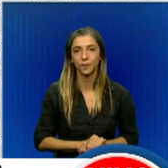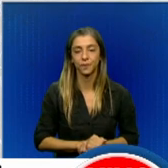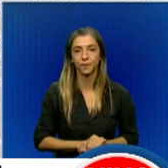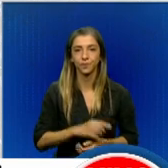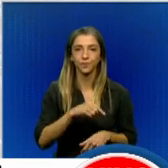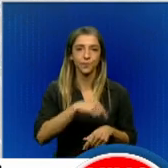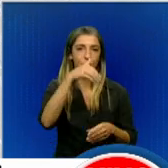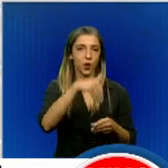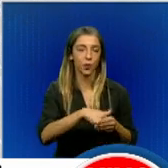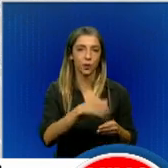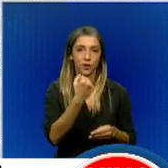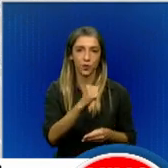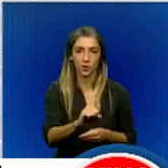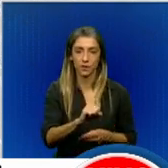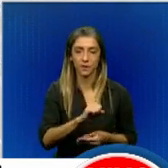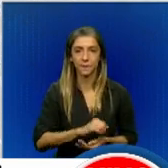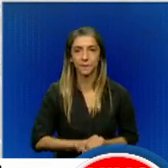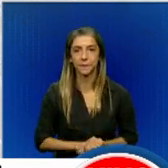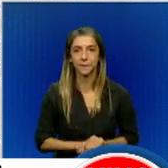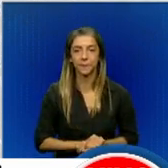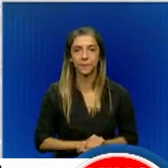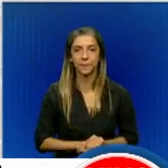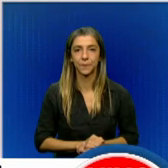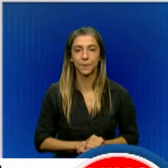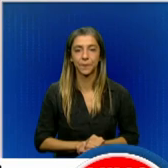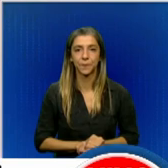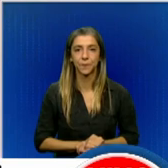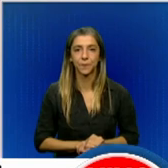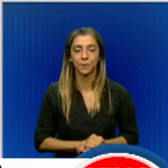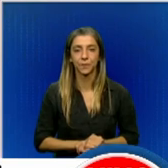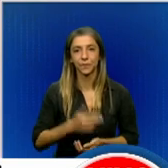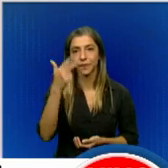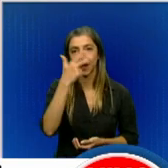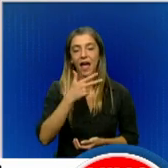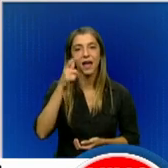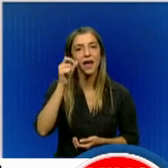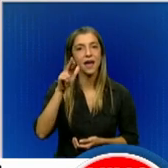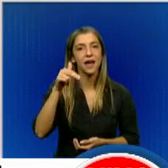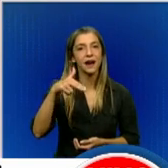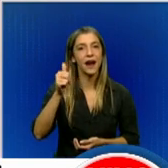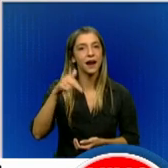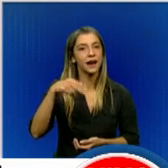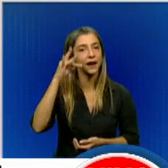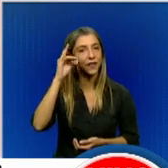ausente a la hora de votar hernández estela